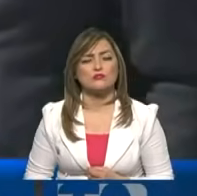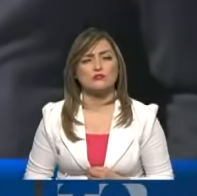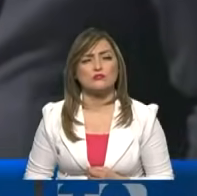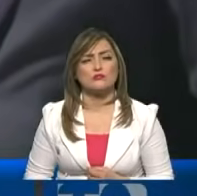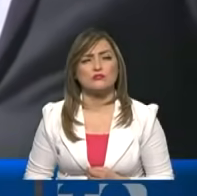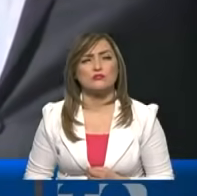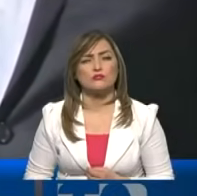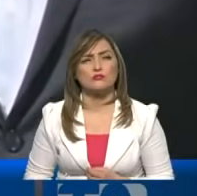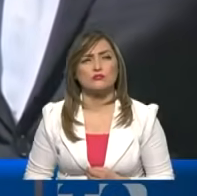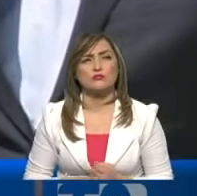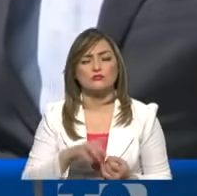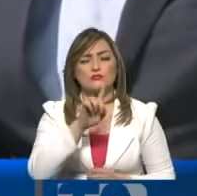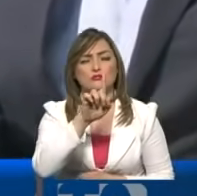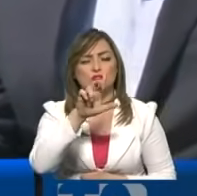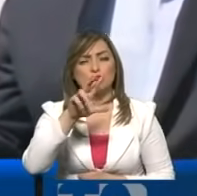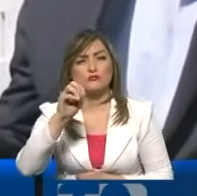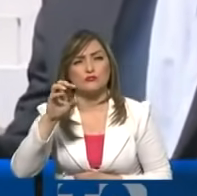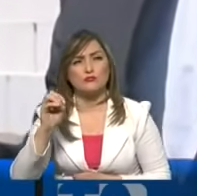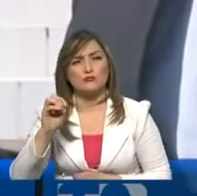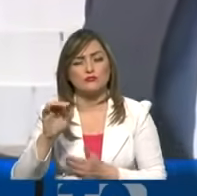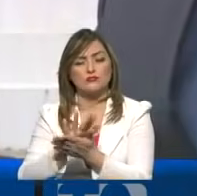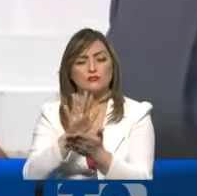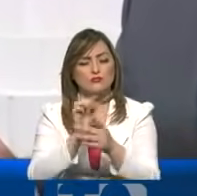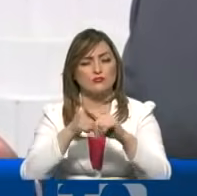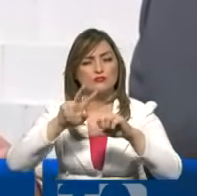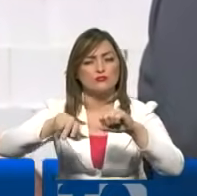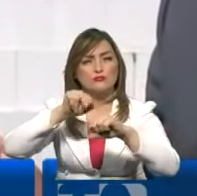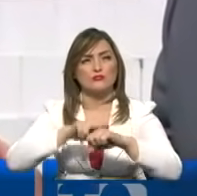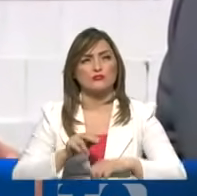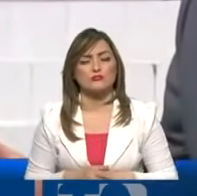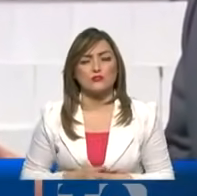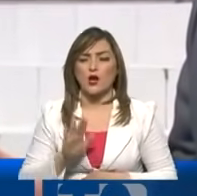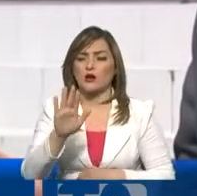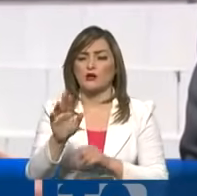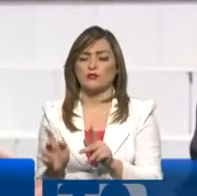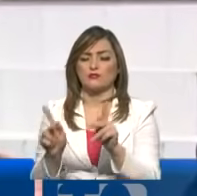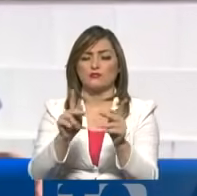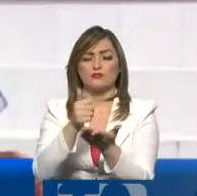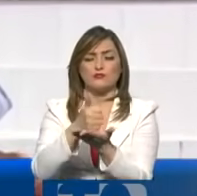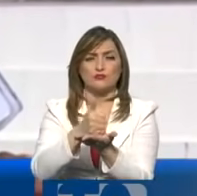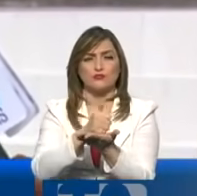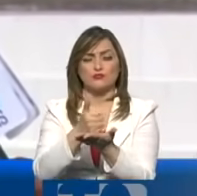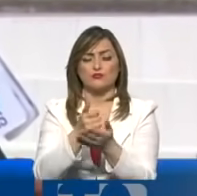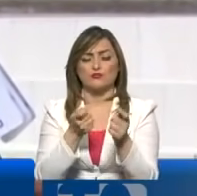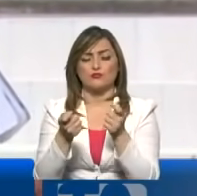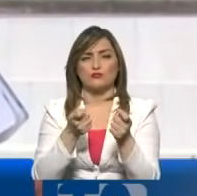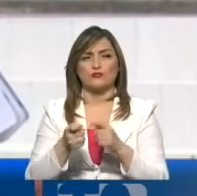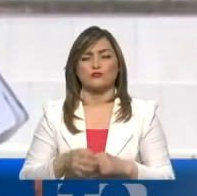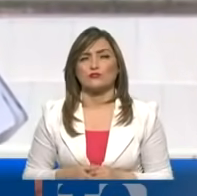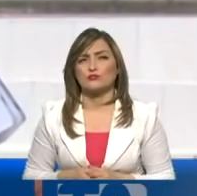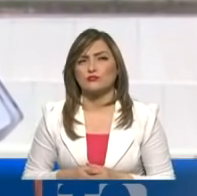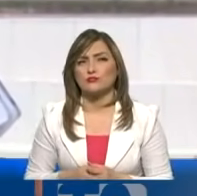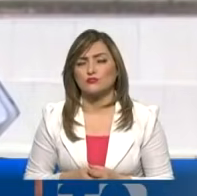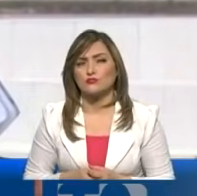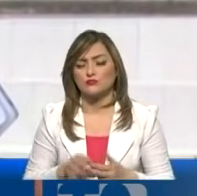tenemos 1.301 instituciones educativas a nivel nacional que tienen su plan de retorno paulatino y controlado con medidas de